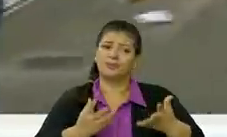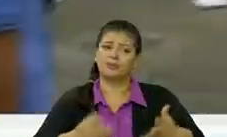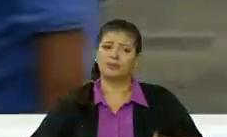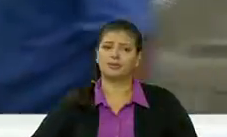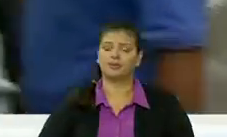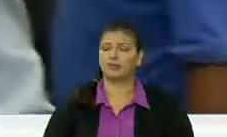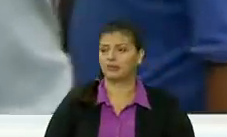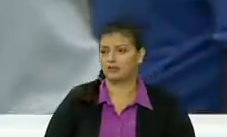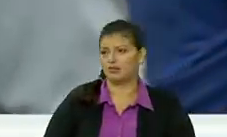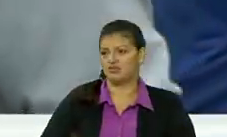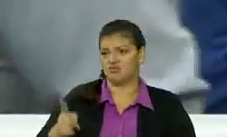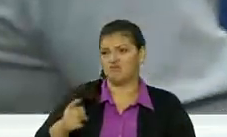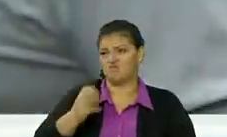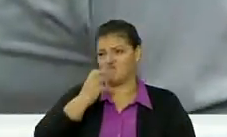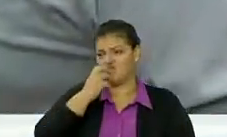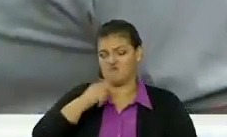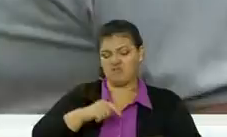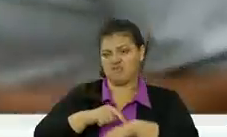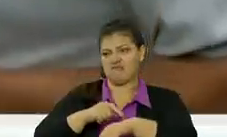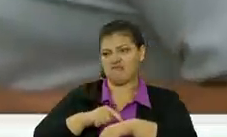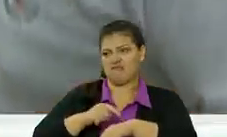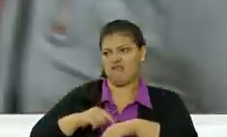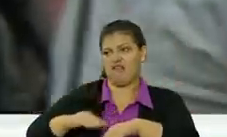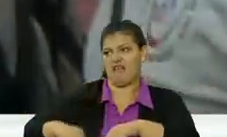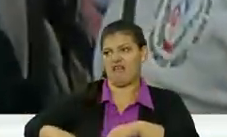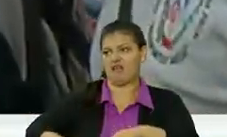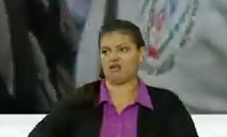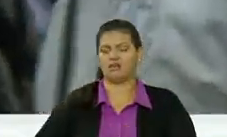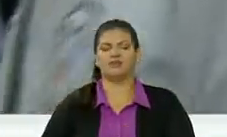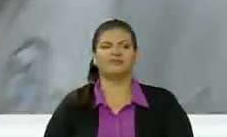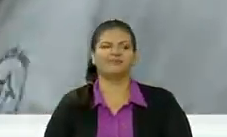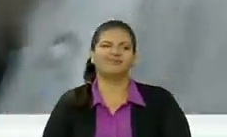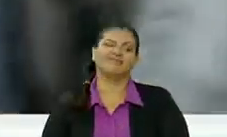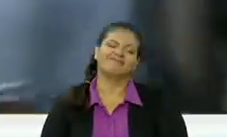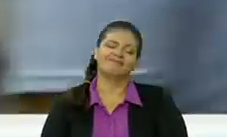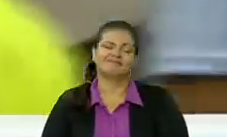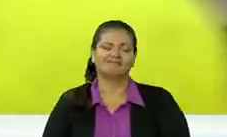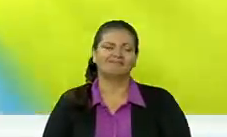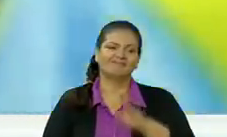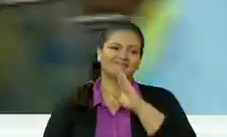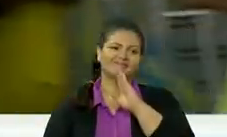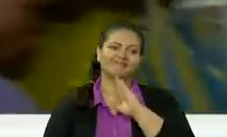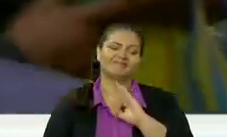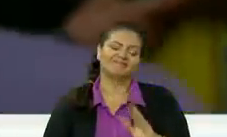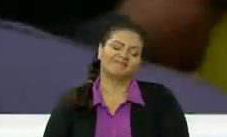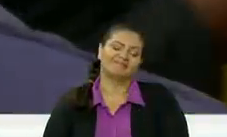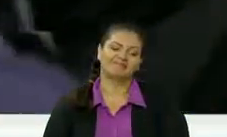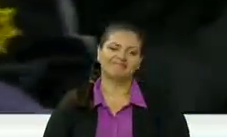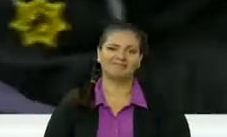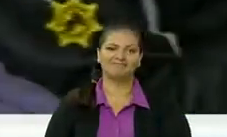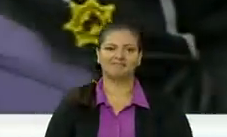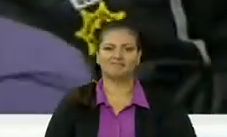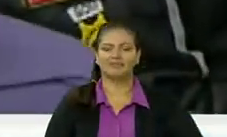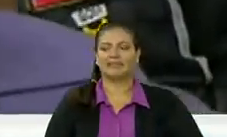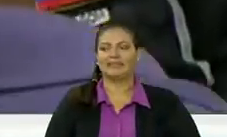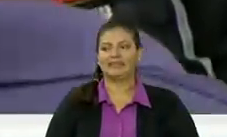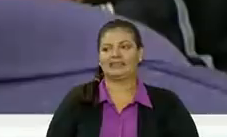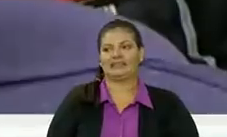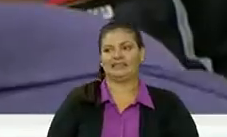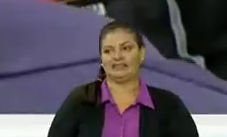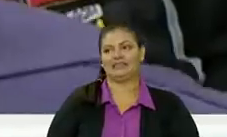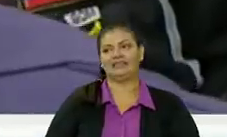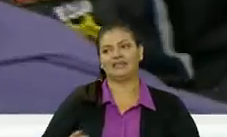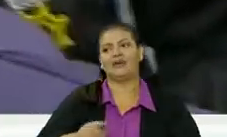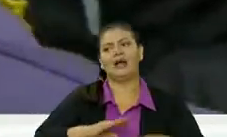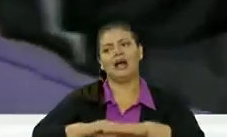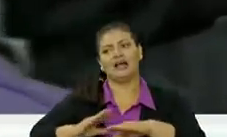repente se le hace tarde para ir al trabajo? Creo que voy con el tiempo. ¿Y ahora? Ya tendré que esperar la lancha. Llega tarde, pero seguro. Seguro,